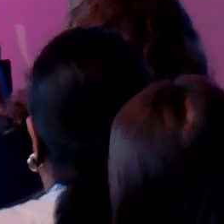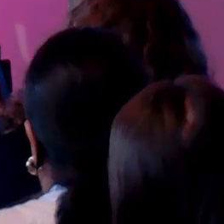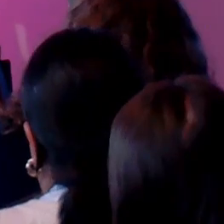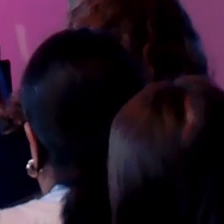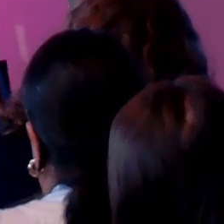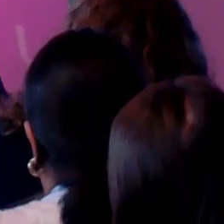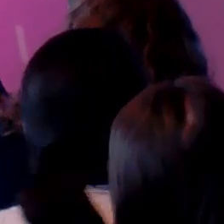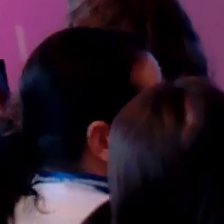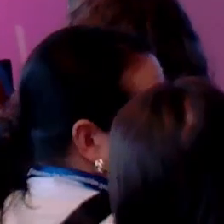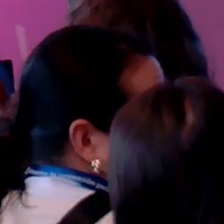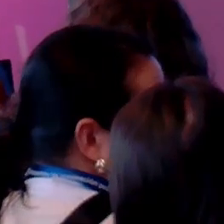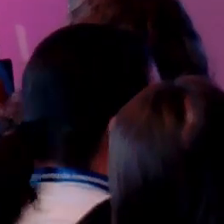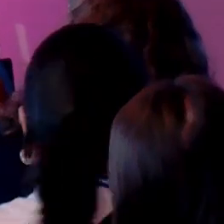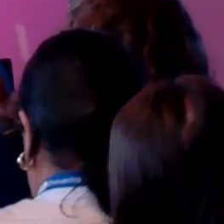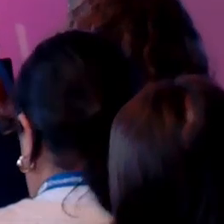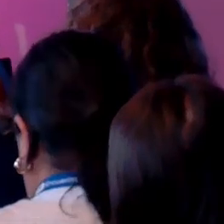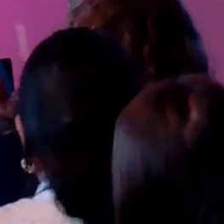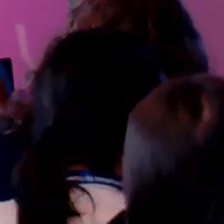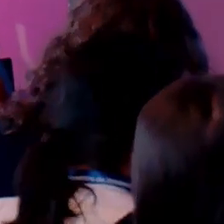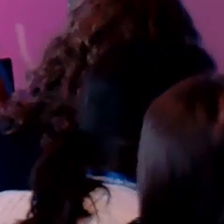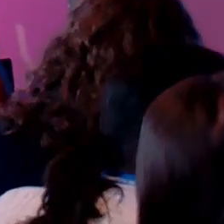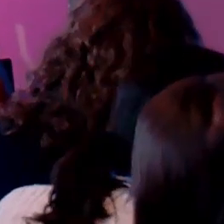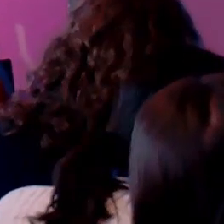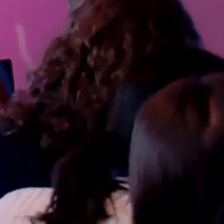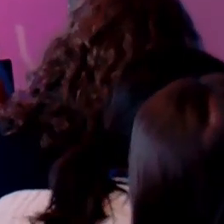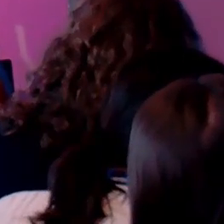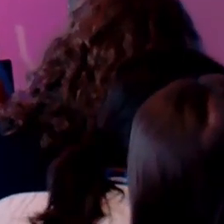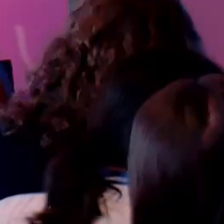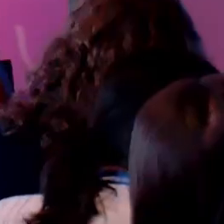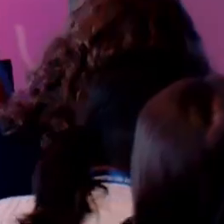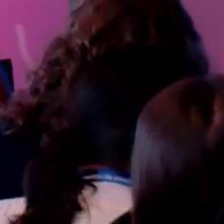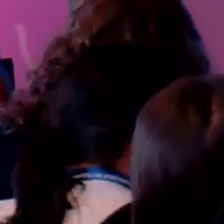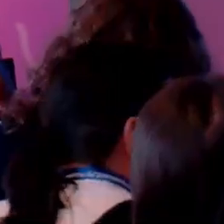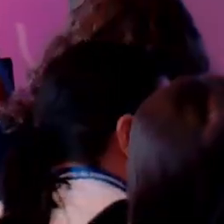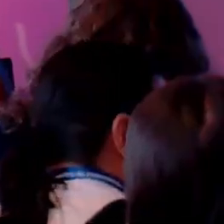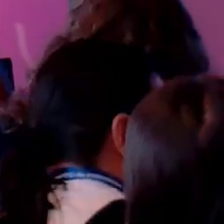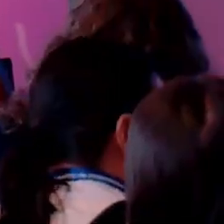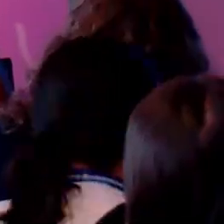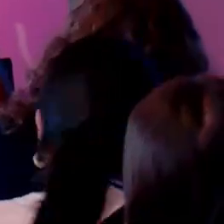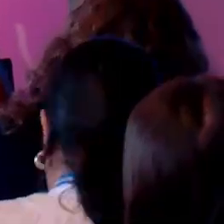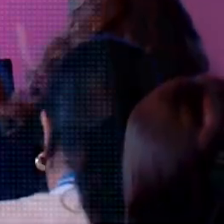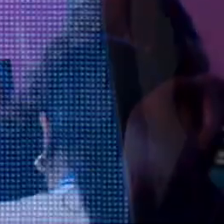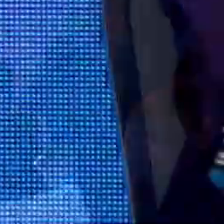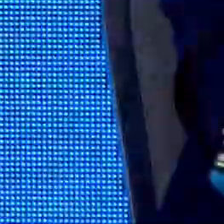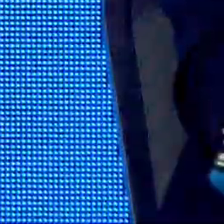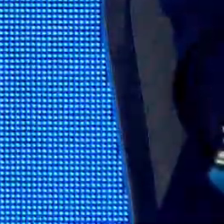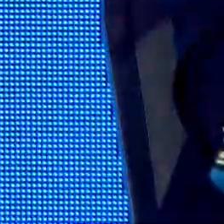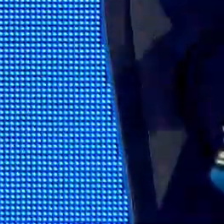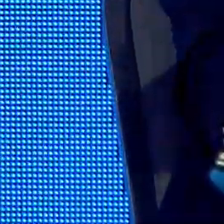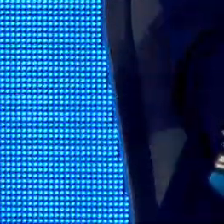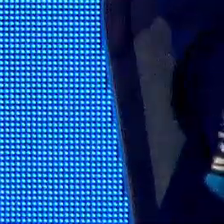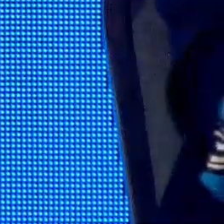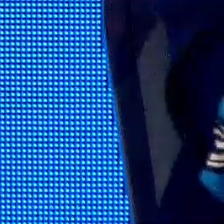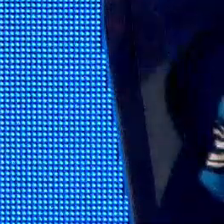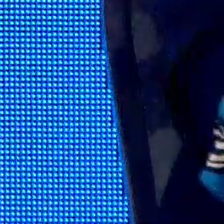Y yo quiero que puedan elegir lo que van a leer y quiero que lo puedan leer solos, por sí mismos. Y para eso es necesario